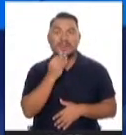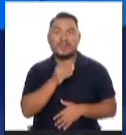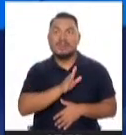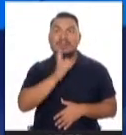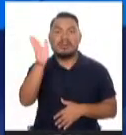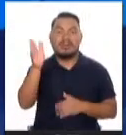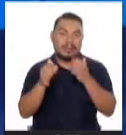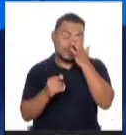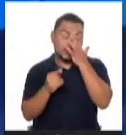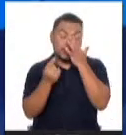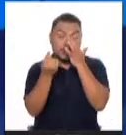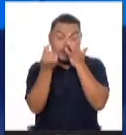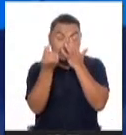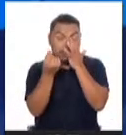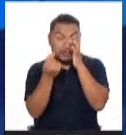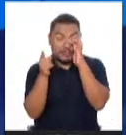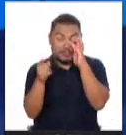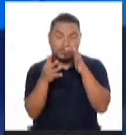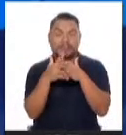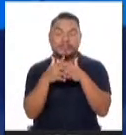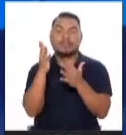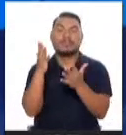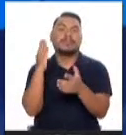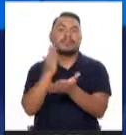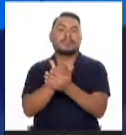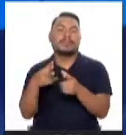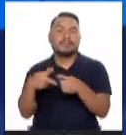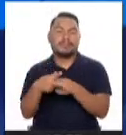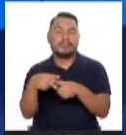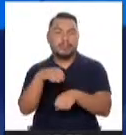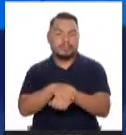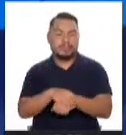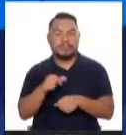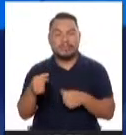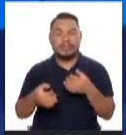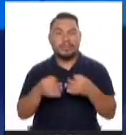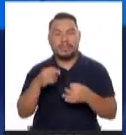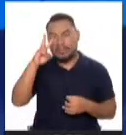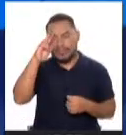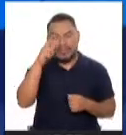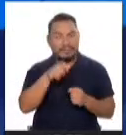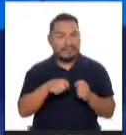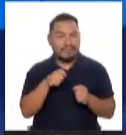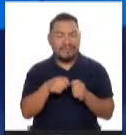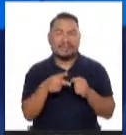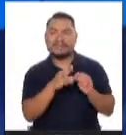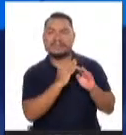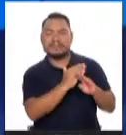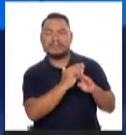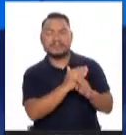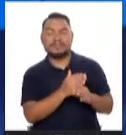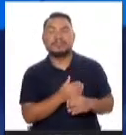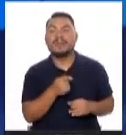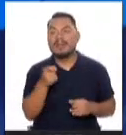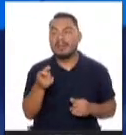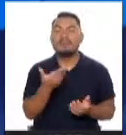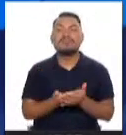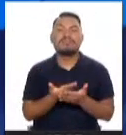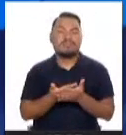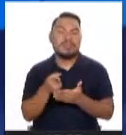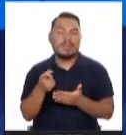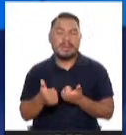trajeran. Entonces su intención clara de evadir a la justicia peruana está totalmente a la vista de